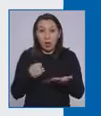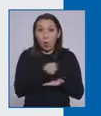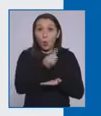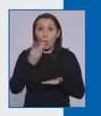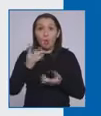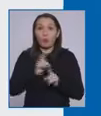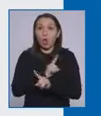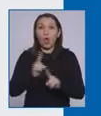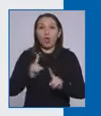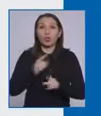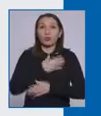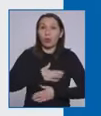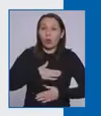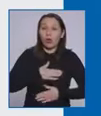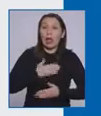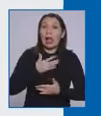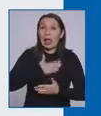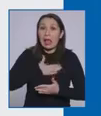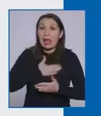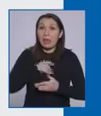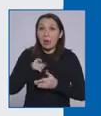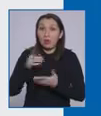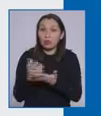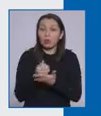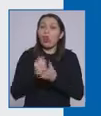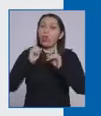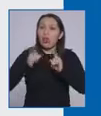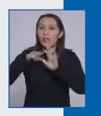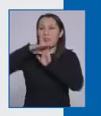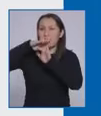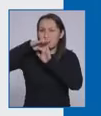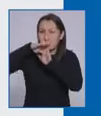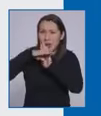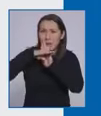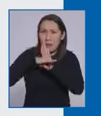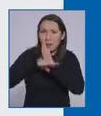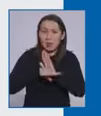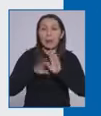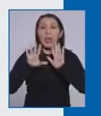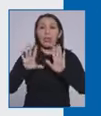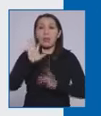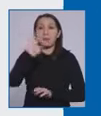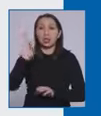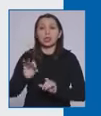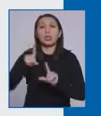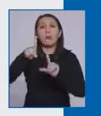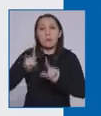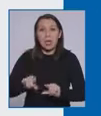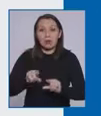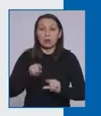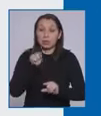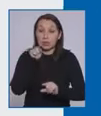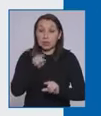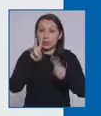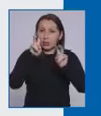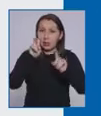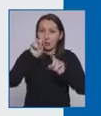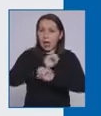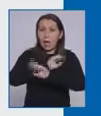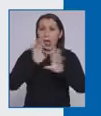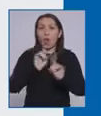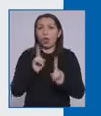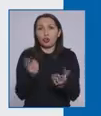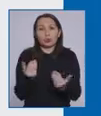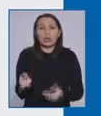es la cifra que nosotros queremos obtener. Debemos llegar al 10%. Eso lo tenemos clarísimo. No es necesario